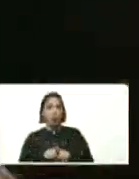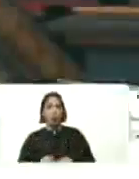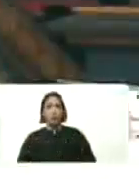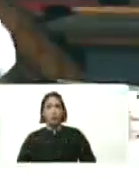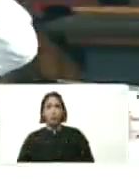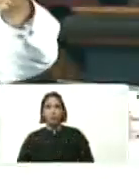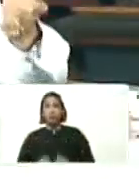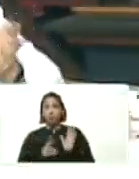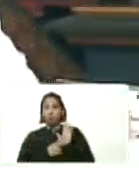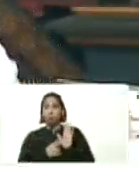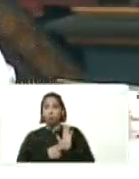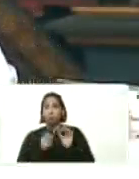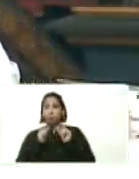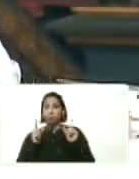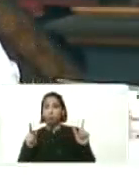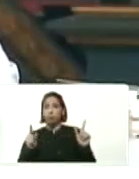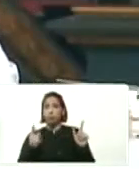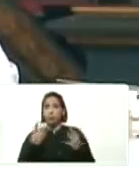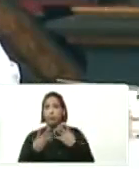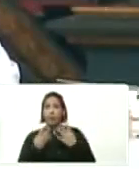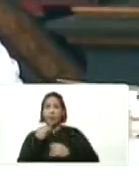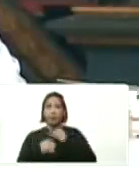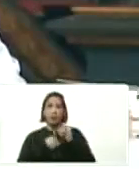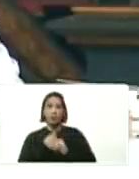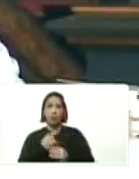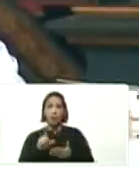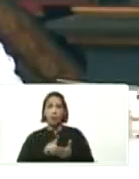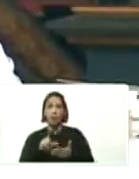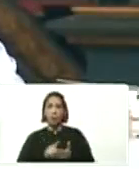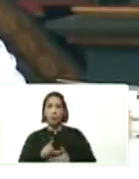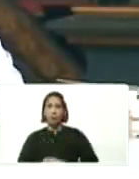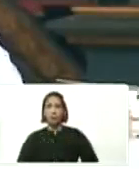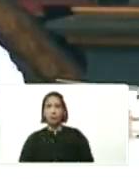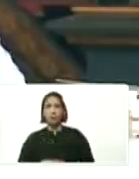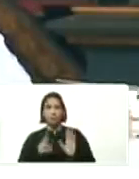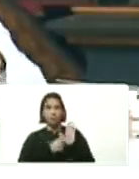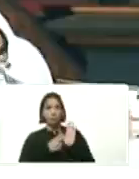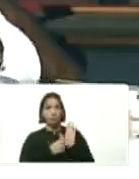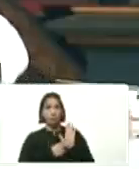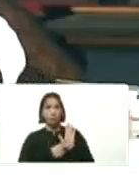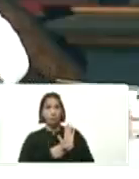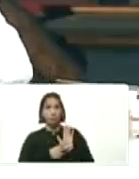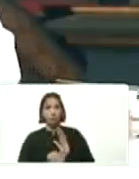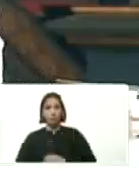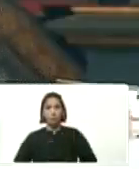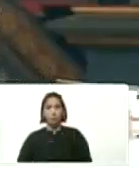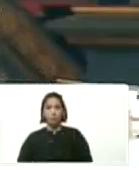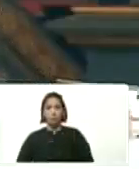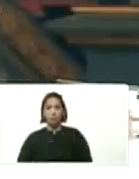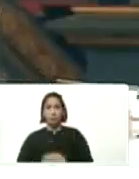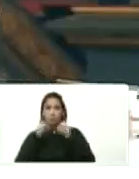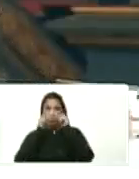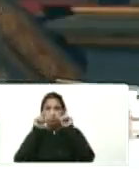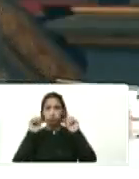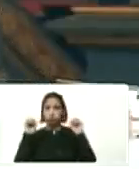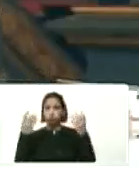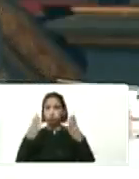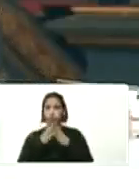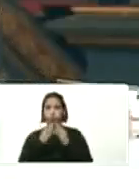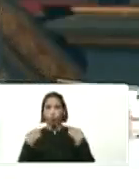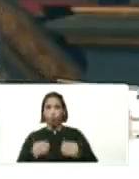De verdad, es maravilloso. Una feria internacional del libro. Verdaderamente es maravillosa todo lo que